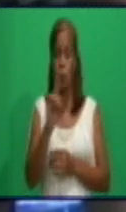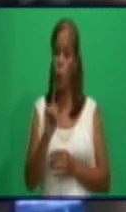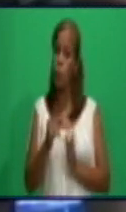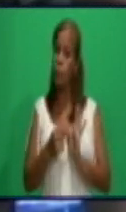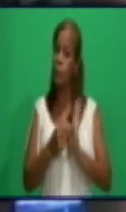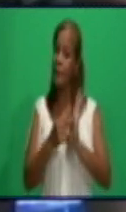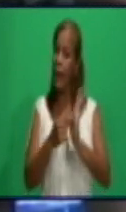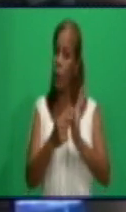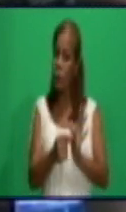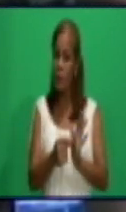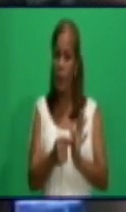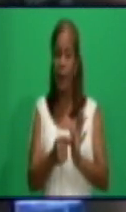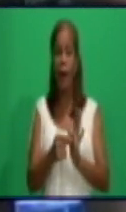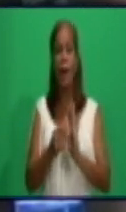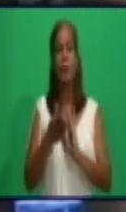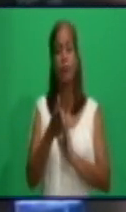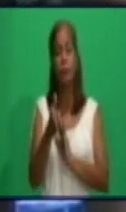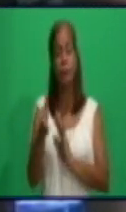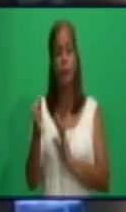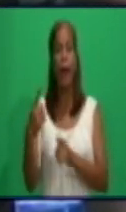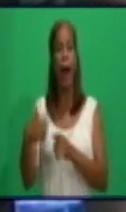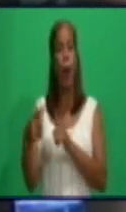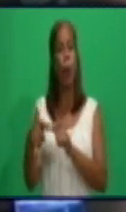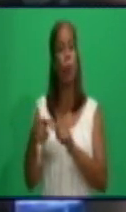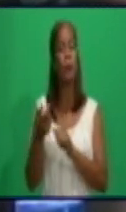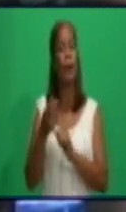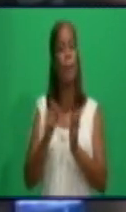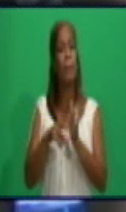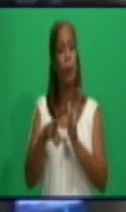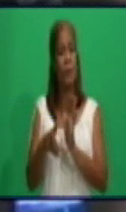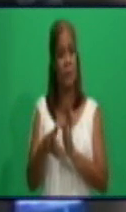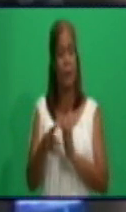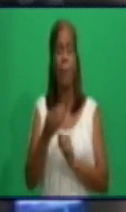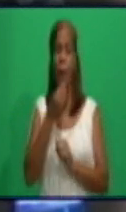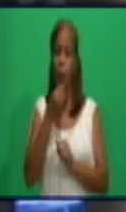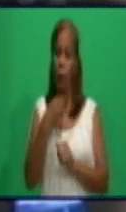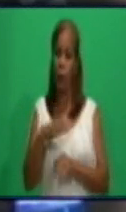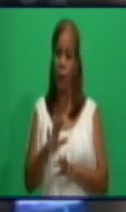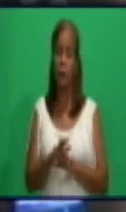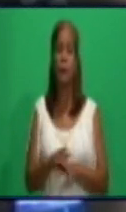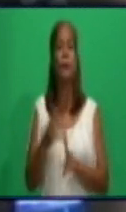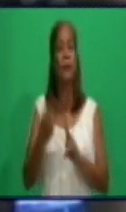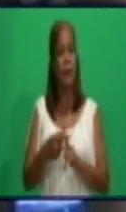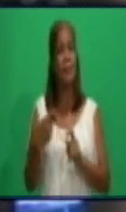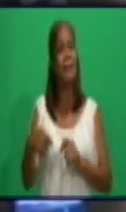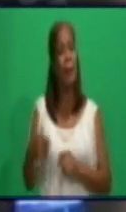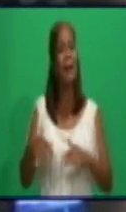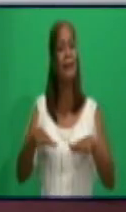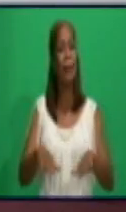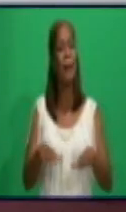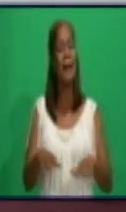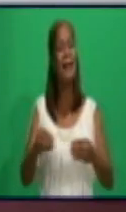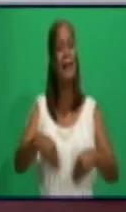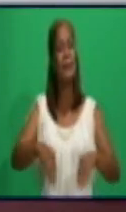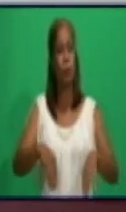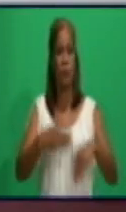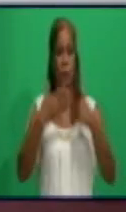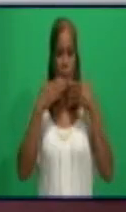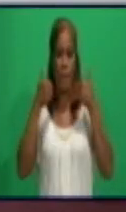estos momentos tratar de viajar hacia otra provincia y esperar a que la situación mejore. Y vuelvo y